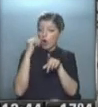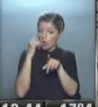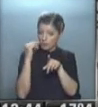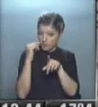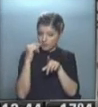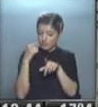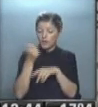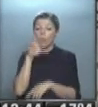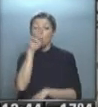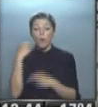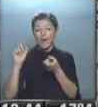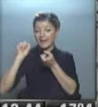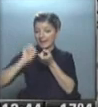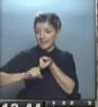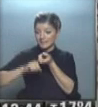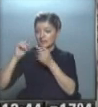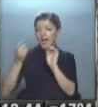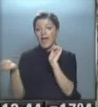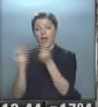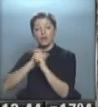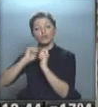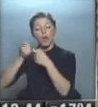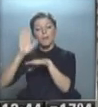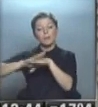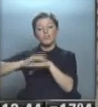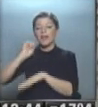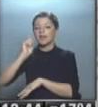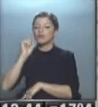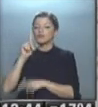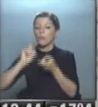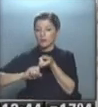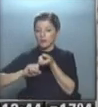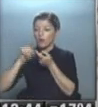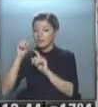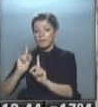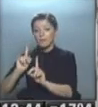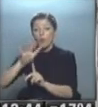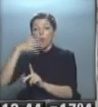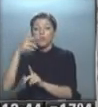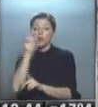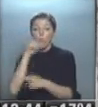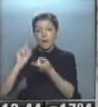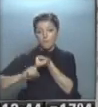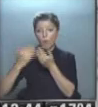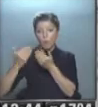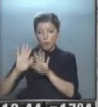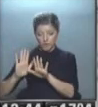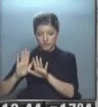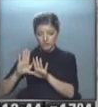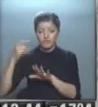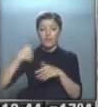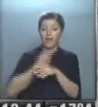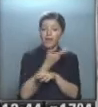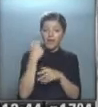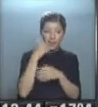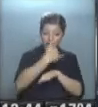casarse, la responsabilidad pasa al marido que puede tener hasta cuatro esposas. En público, las mujeres